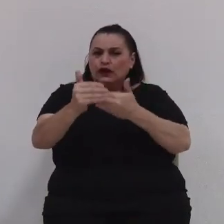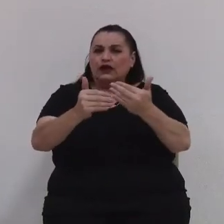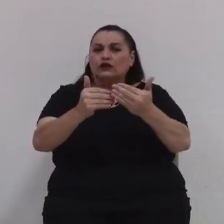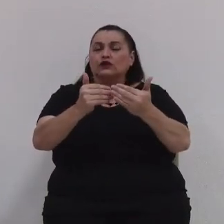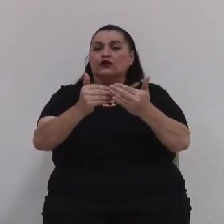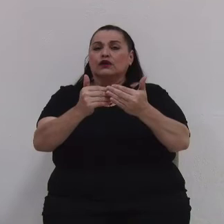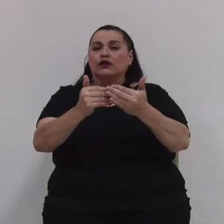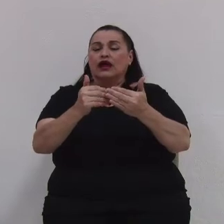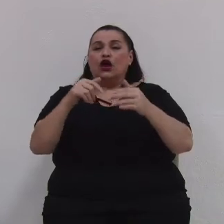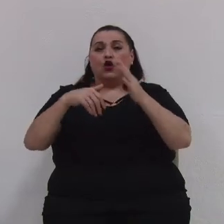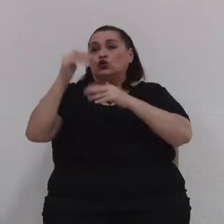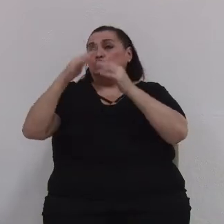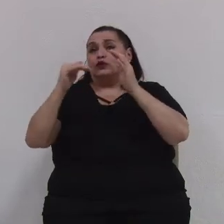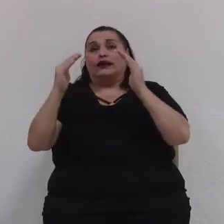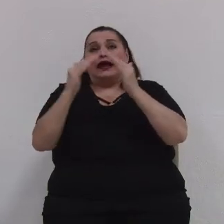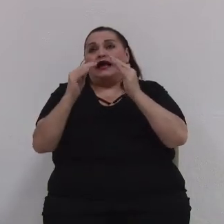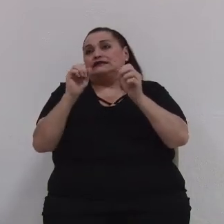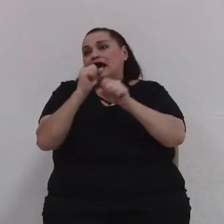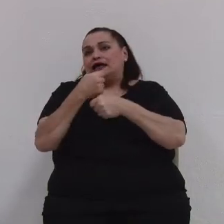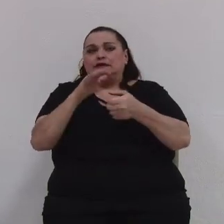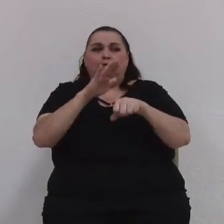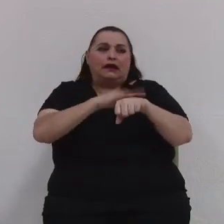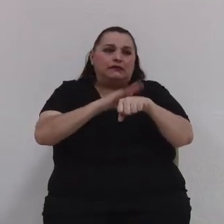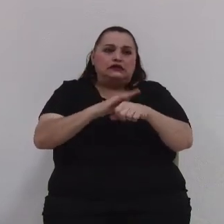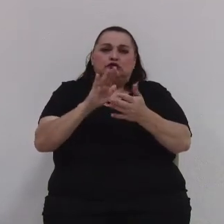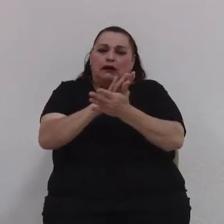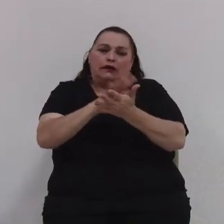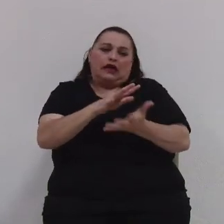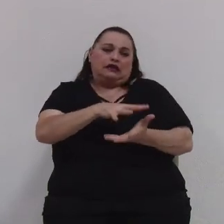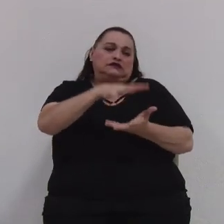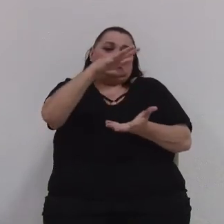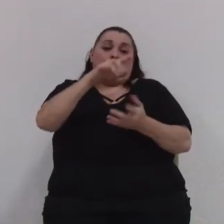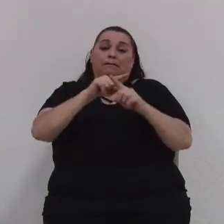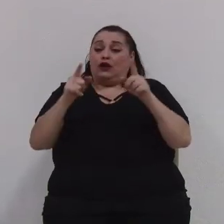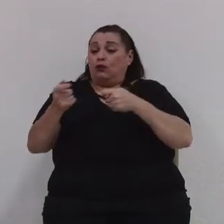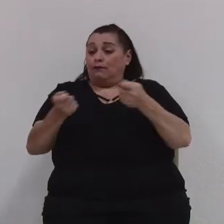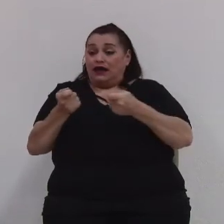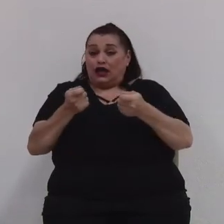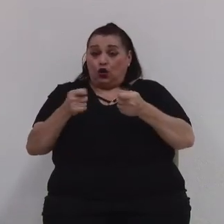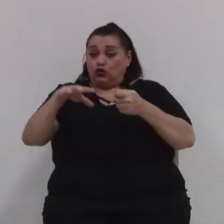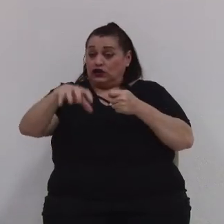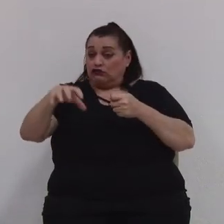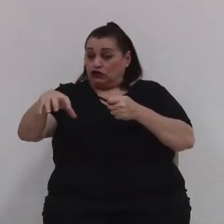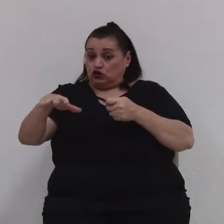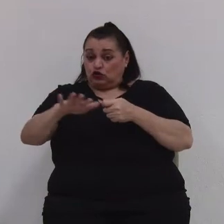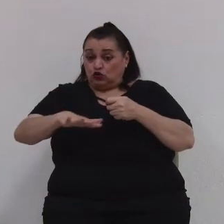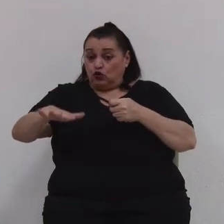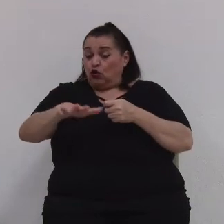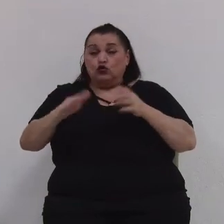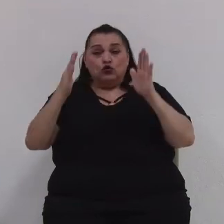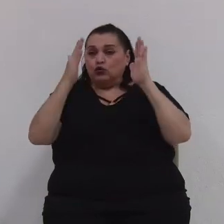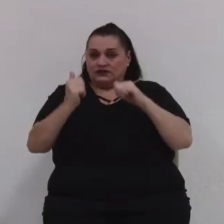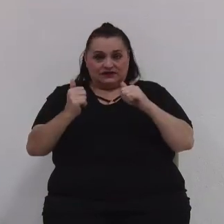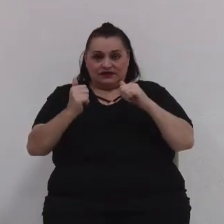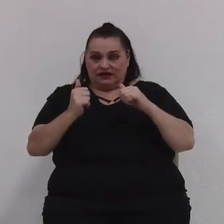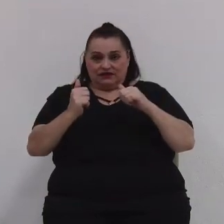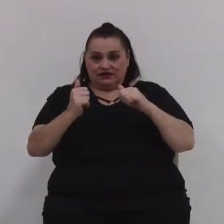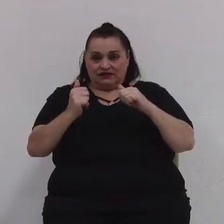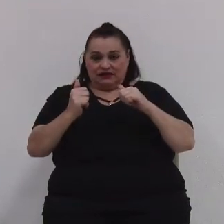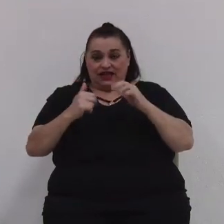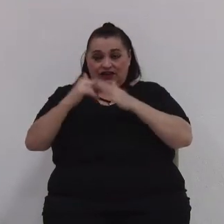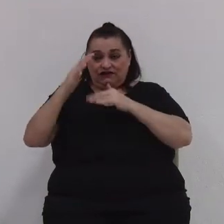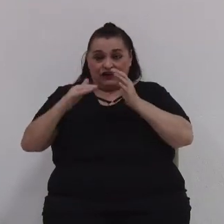tramitomanía. Trata usted de construir una casa y tiene que hacer un montón de permisos, pero el manejo del territorio no está, la provisión de infraestructura no está, ¿verdad? O sea,